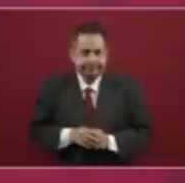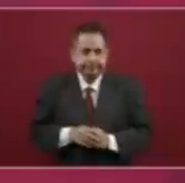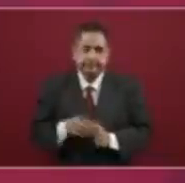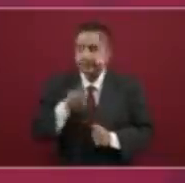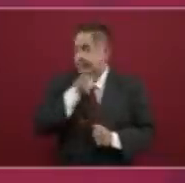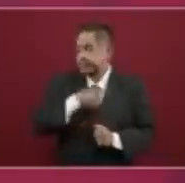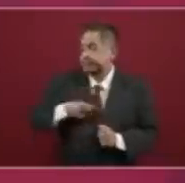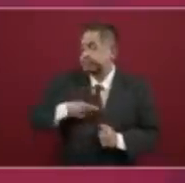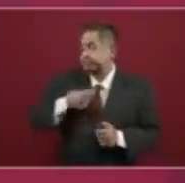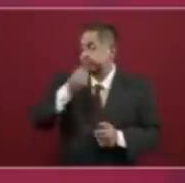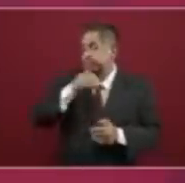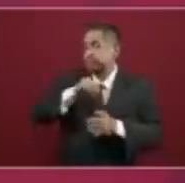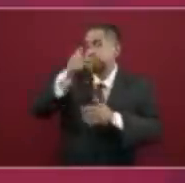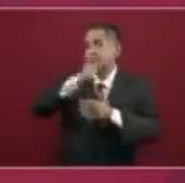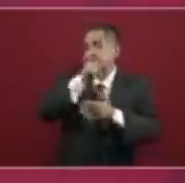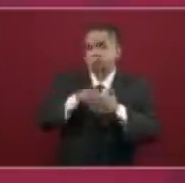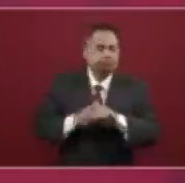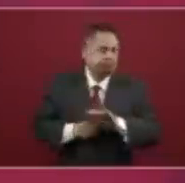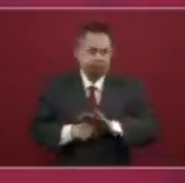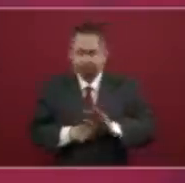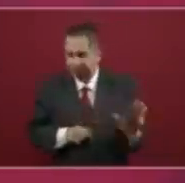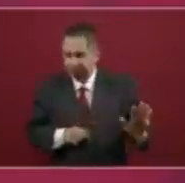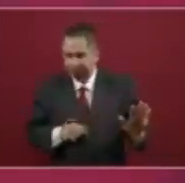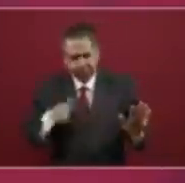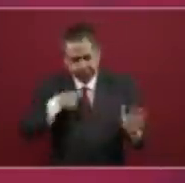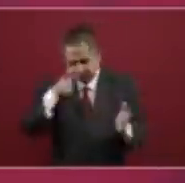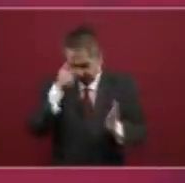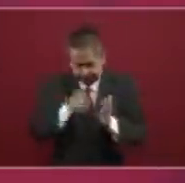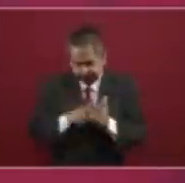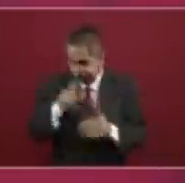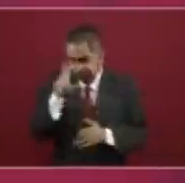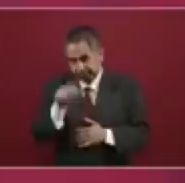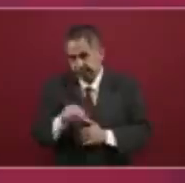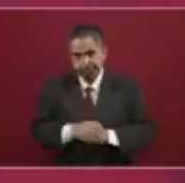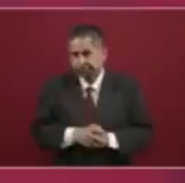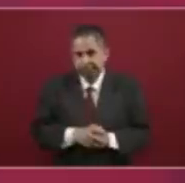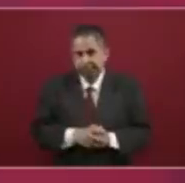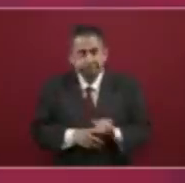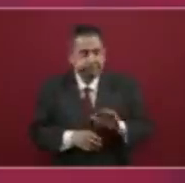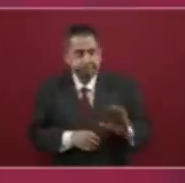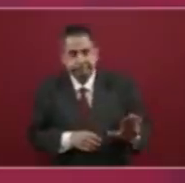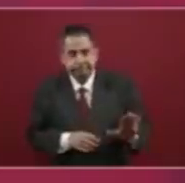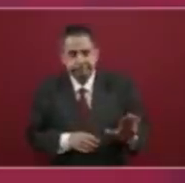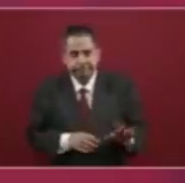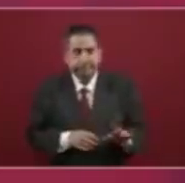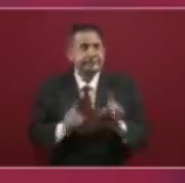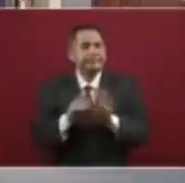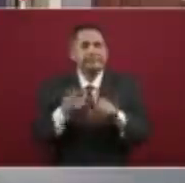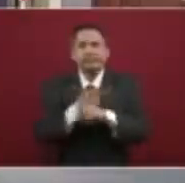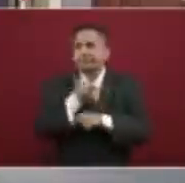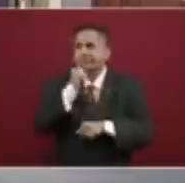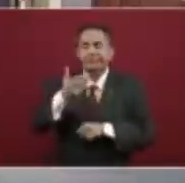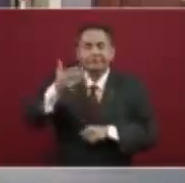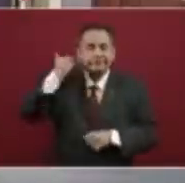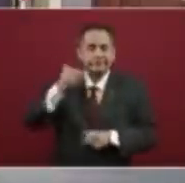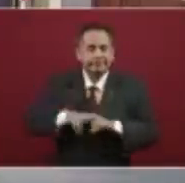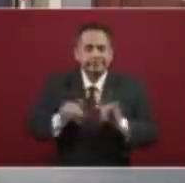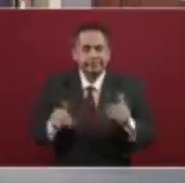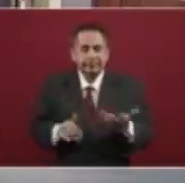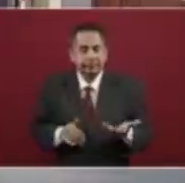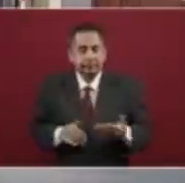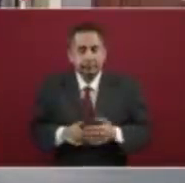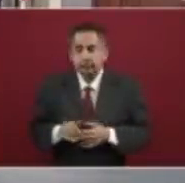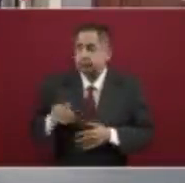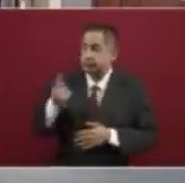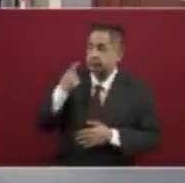alimentos. Yo sostengo que no, porque además eso ni siquiera ha pasado. Pero ya lo dan. En el